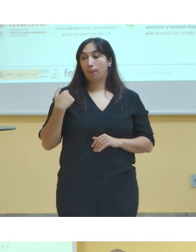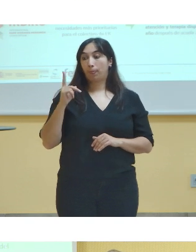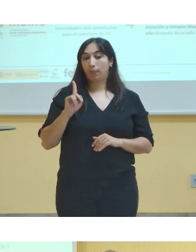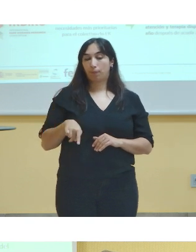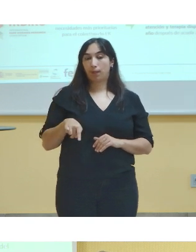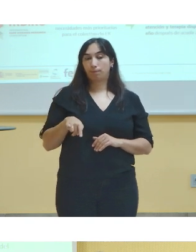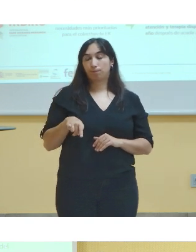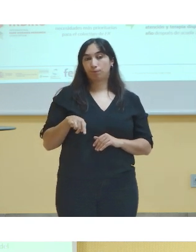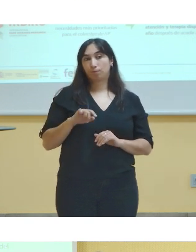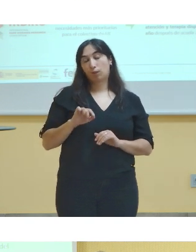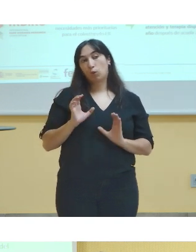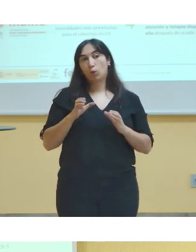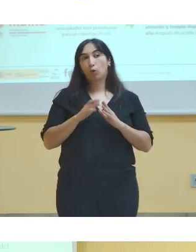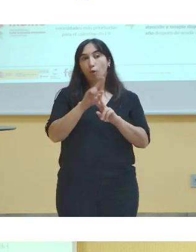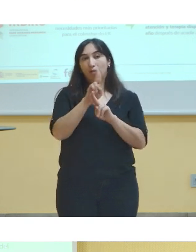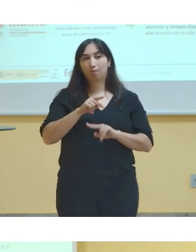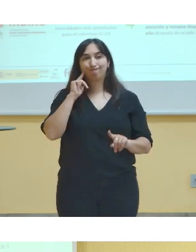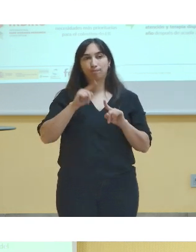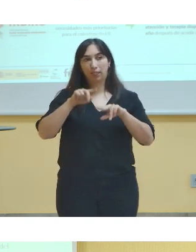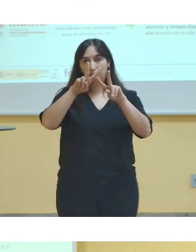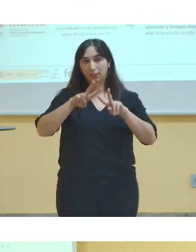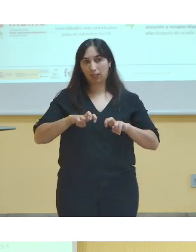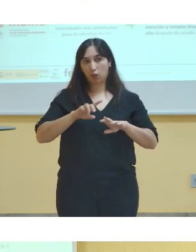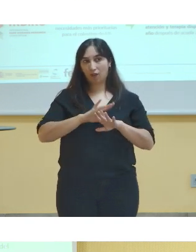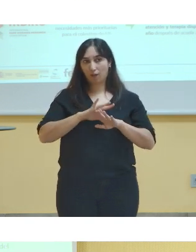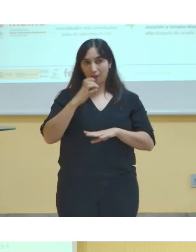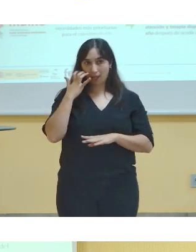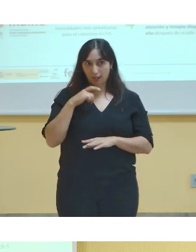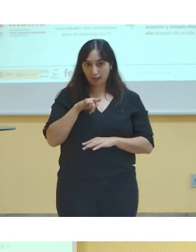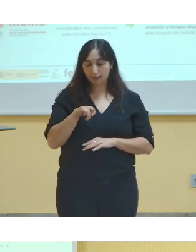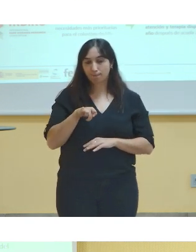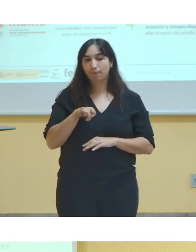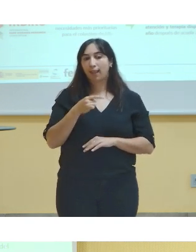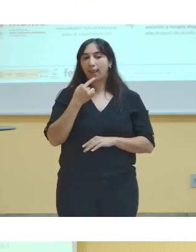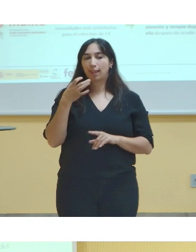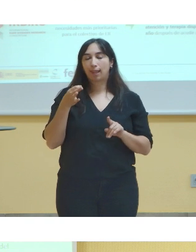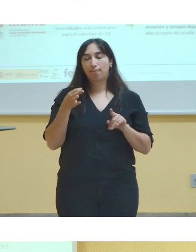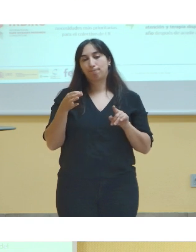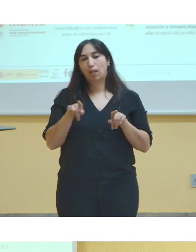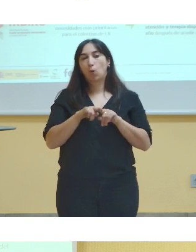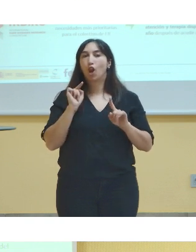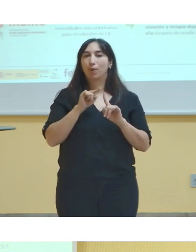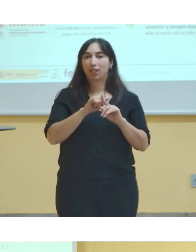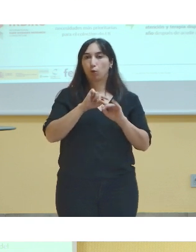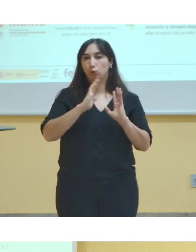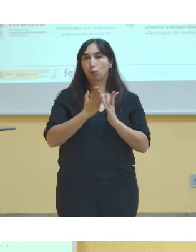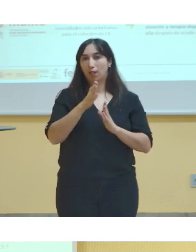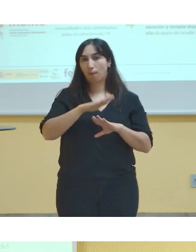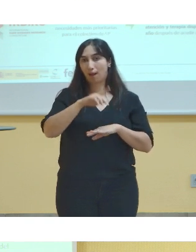IRDIR, que es el Consorcio Internacional para la Investigación en Enfermedades Raras, marcó unos objetivos mundiales para la década